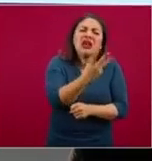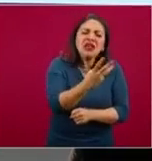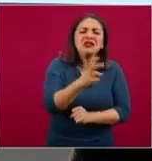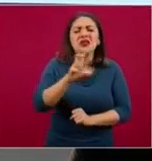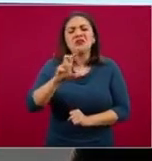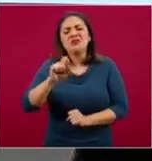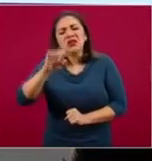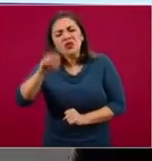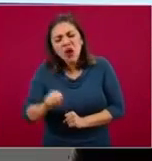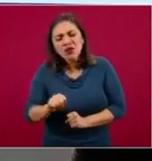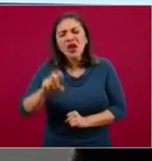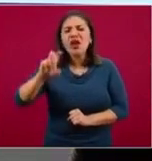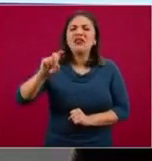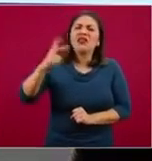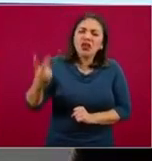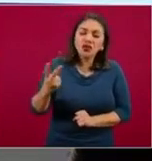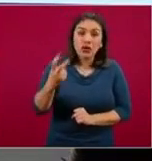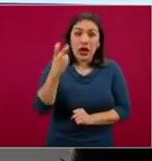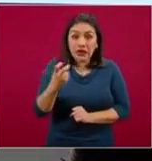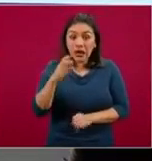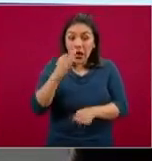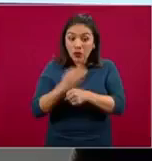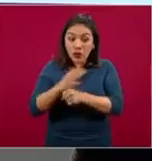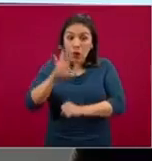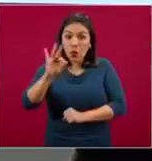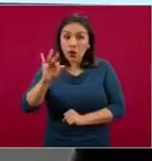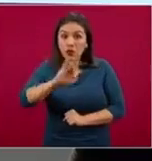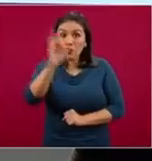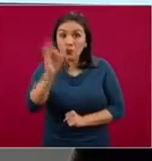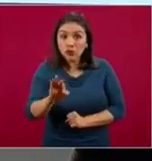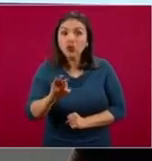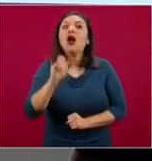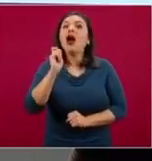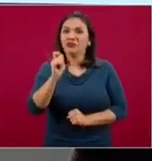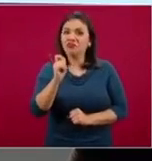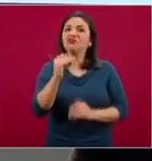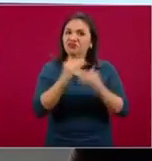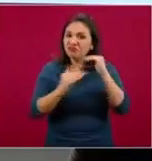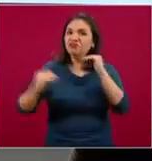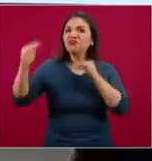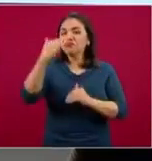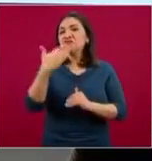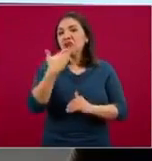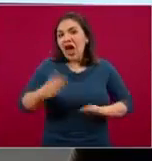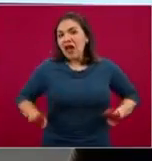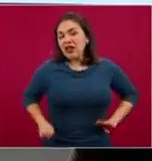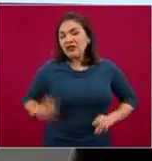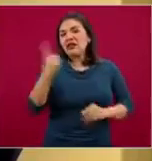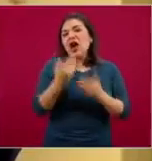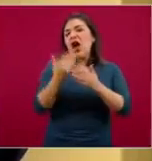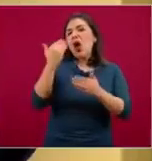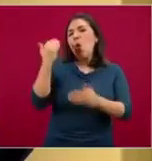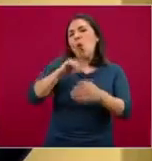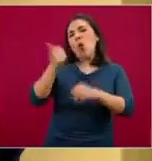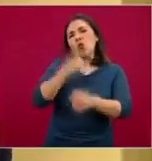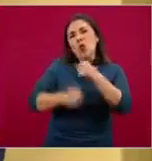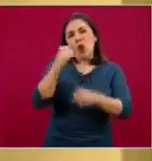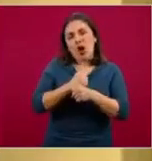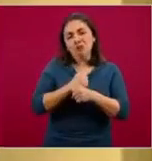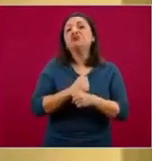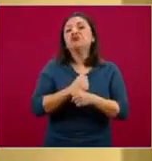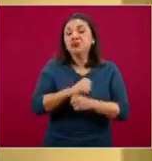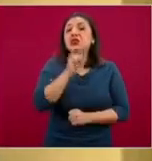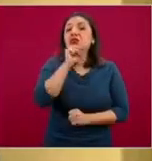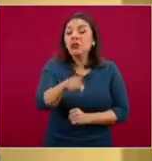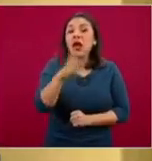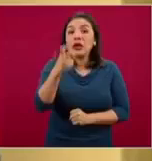y 32. Entonces este avance de 40% está muy por encima de lo visto en años anteriores, además de que